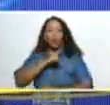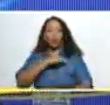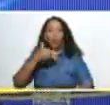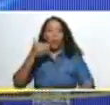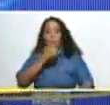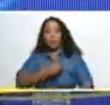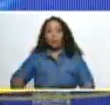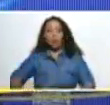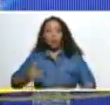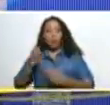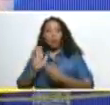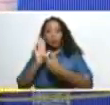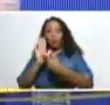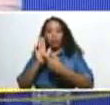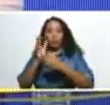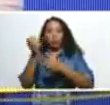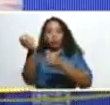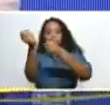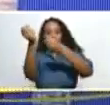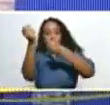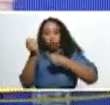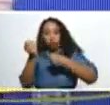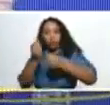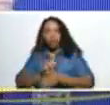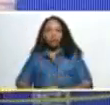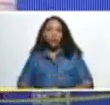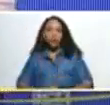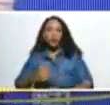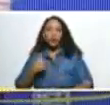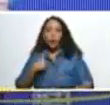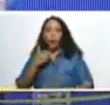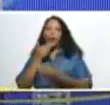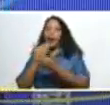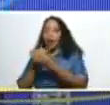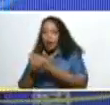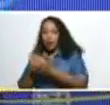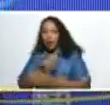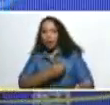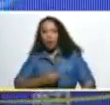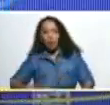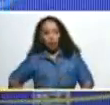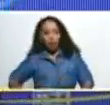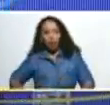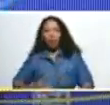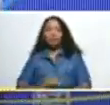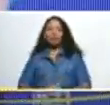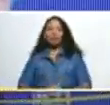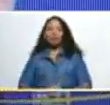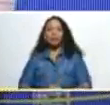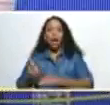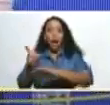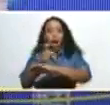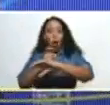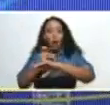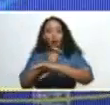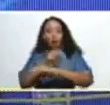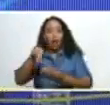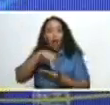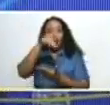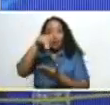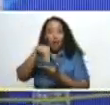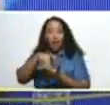presidente. Quiero agradecer, ciudadano presidente, a usted y al gobierno nacional, a nuestro